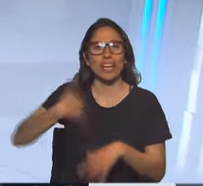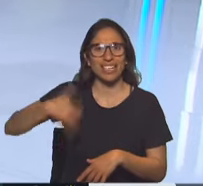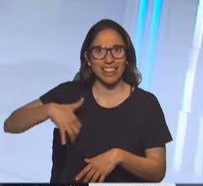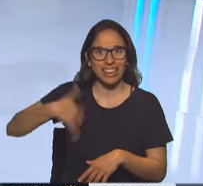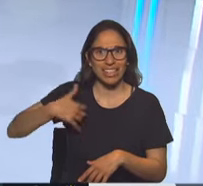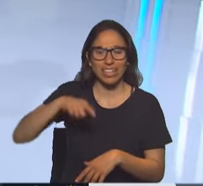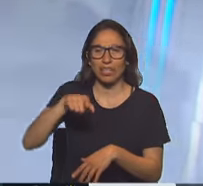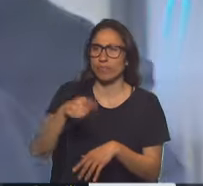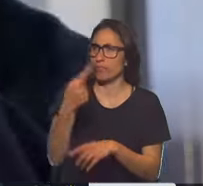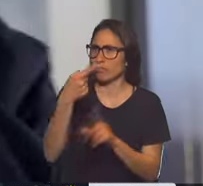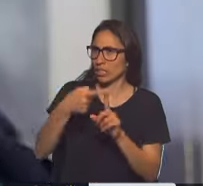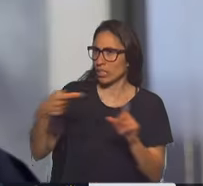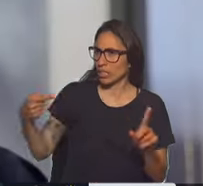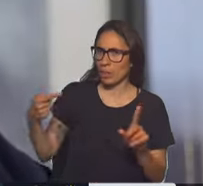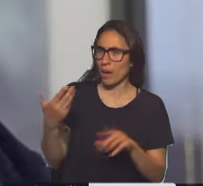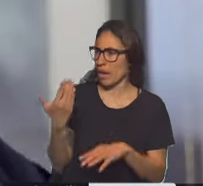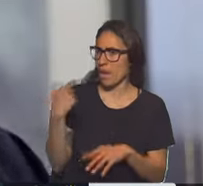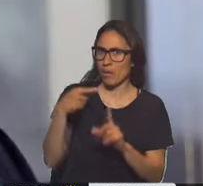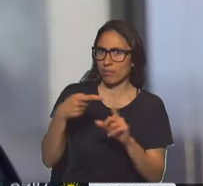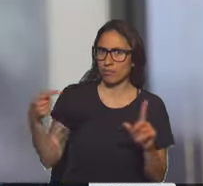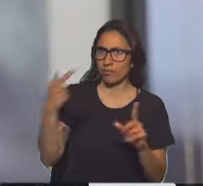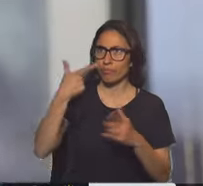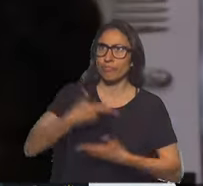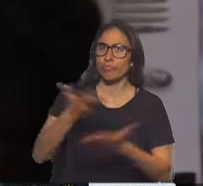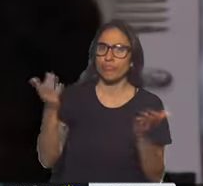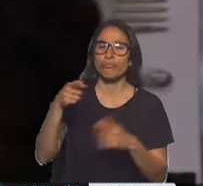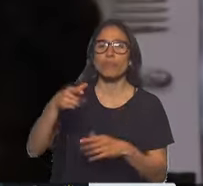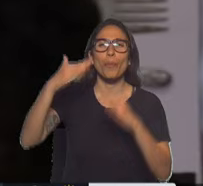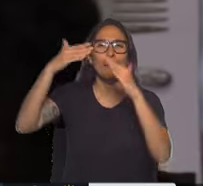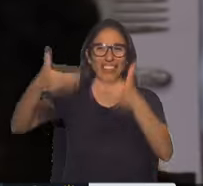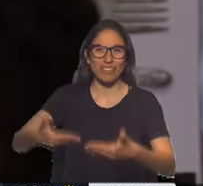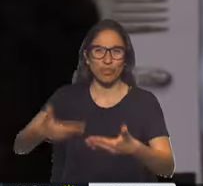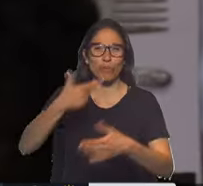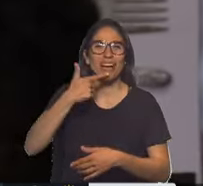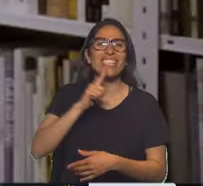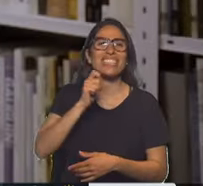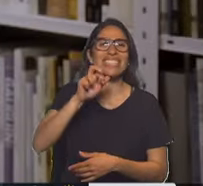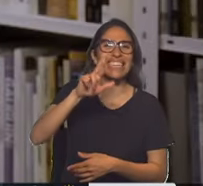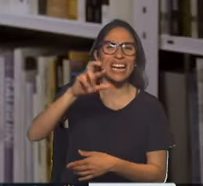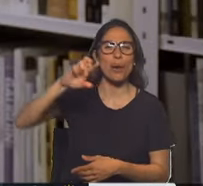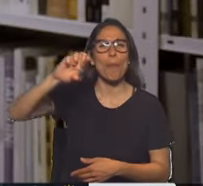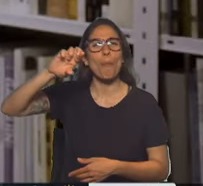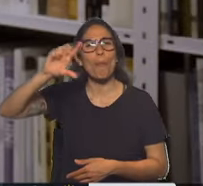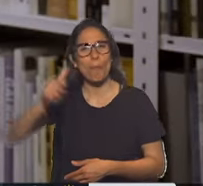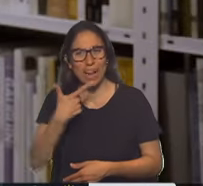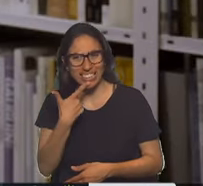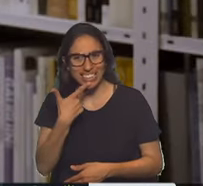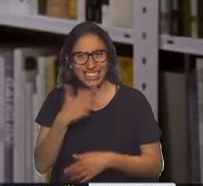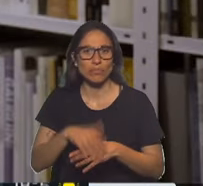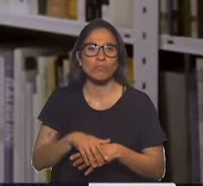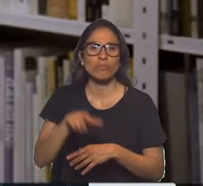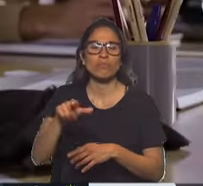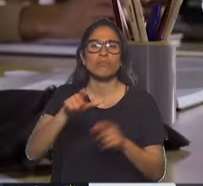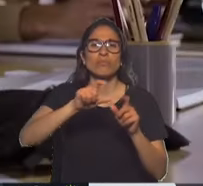se acaba de estrenar esta semana en la plataforma Star Plus. Estamos hablando de una serie que se llama Nada, que tiene en el protagónico